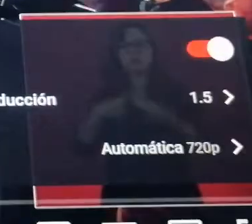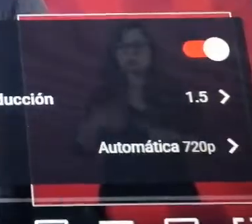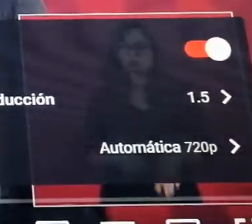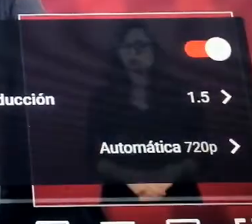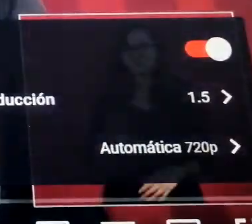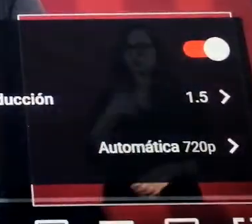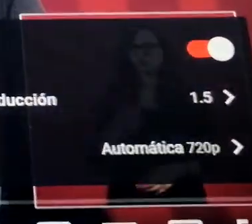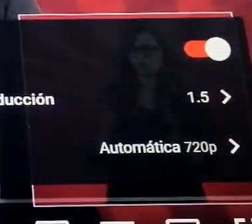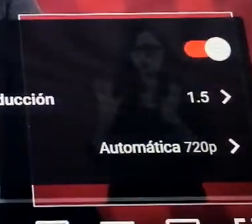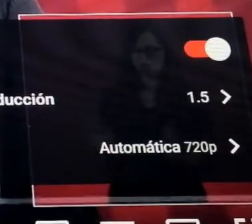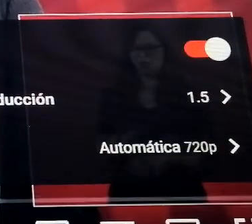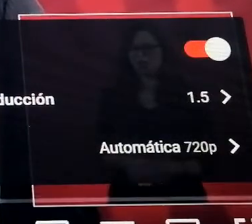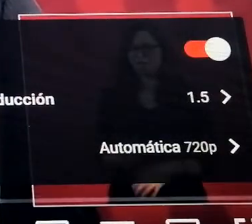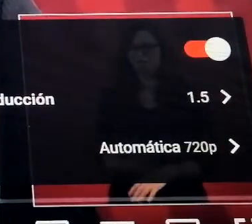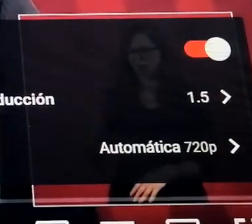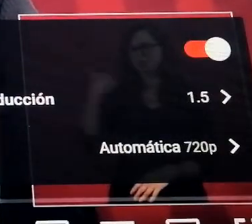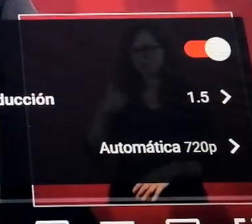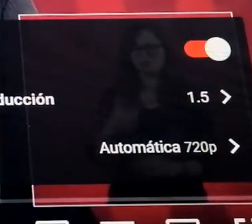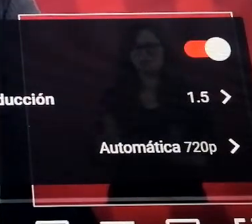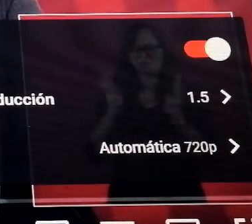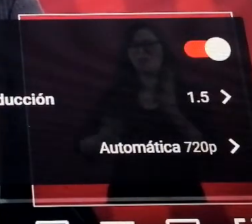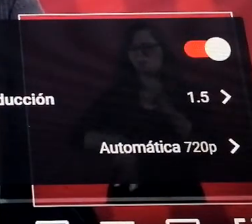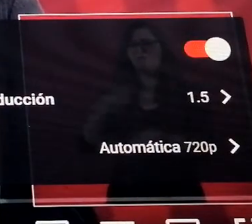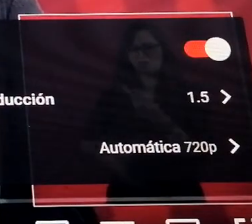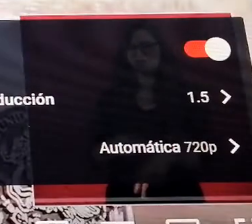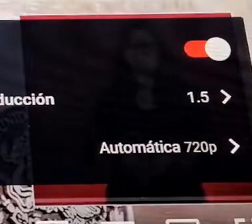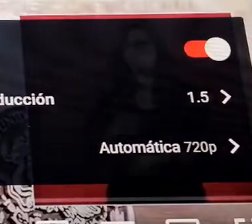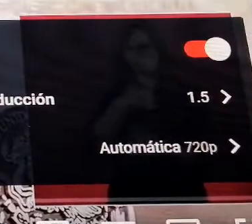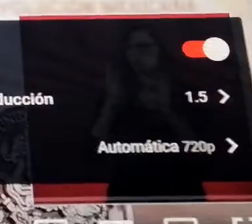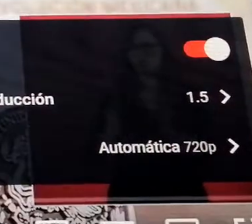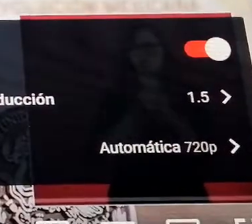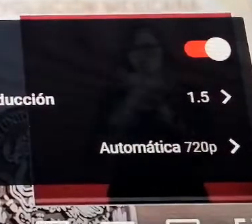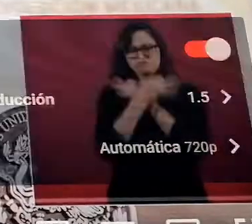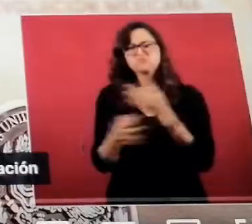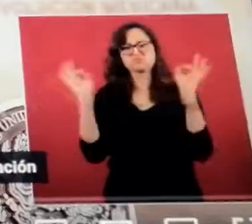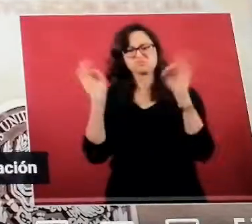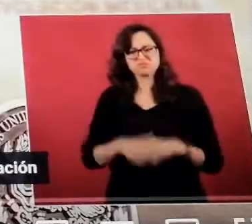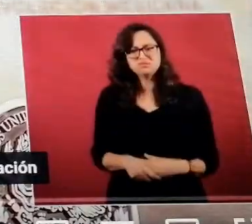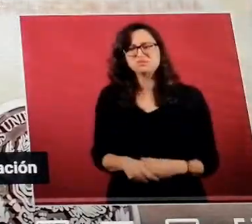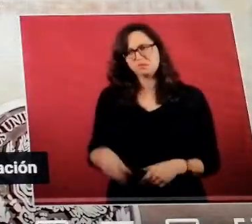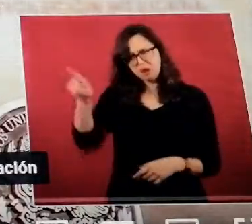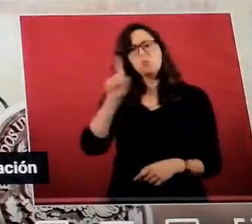ONU, que lea lo que dije. Fíjese, como